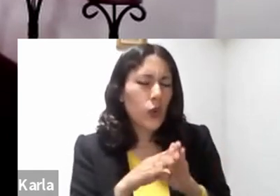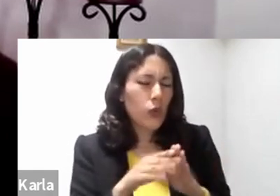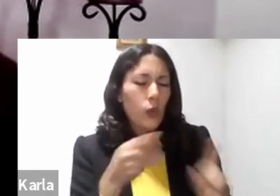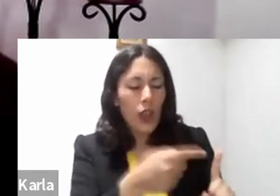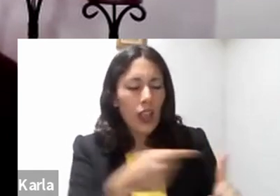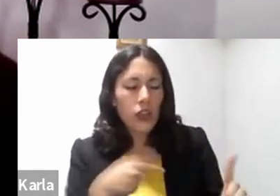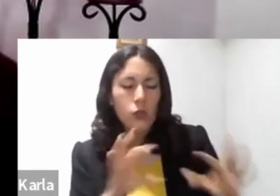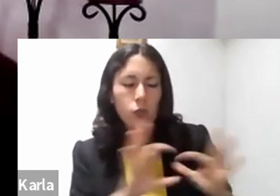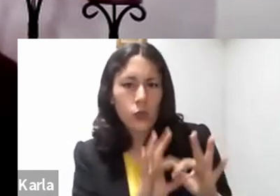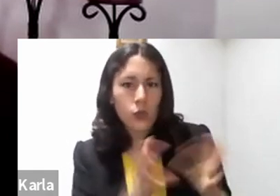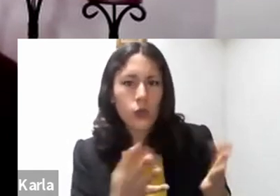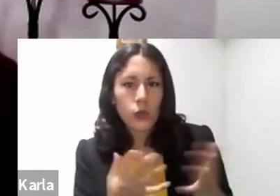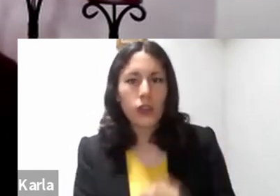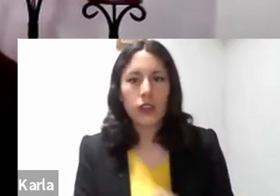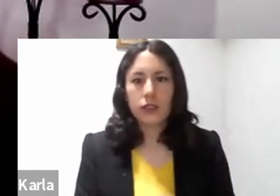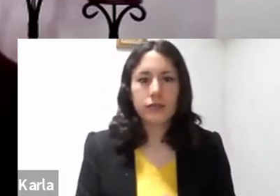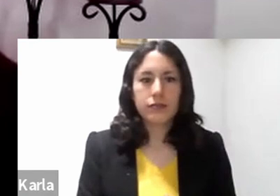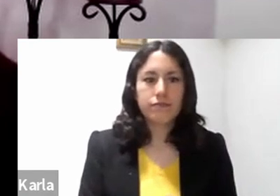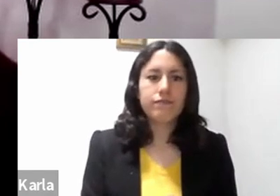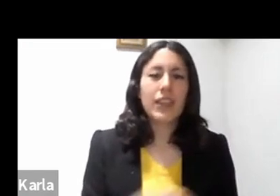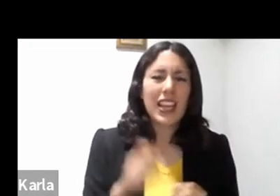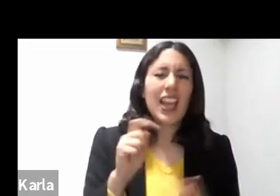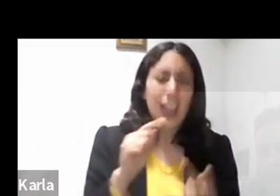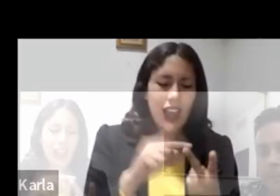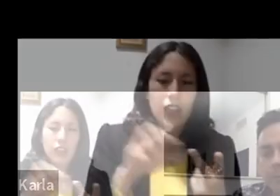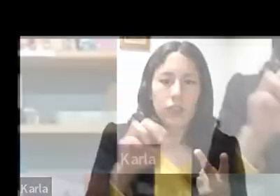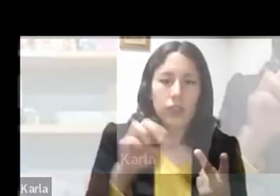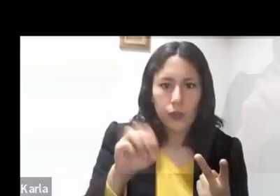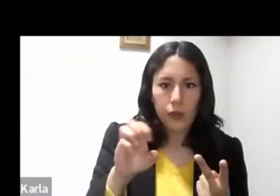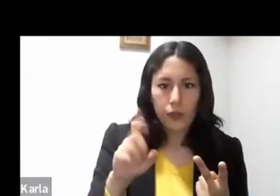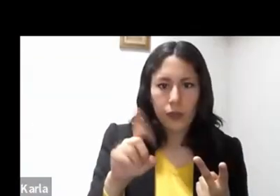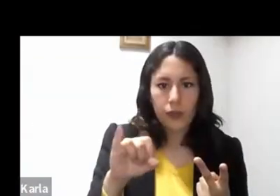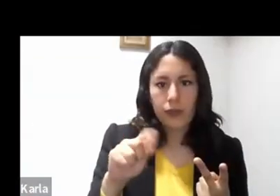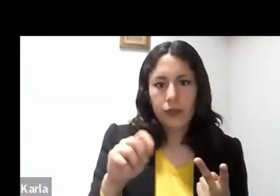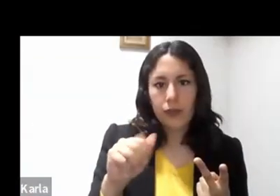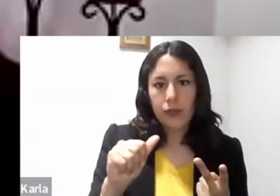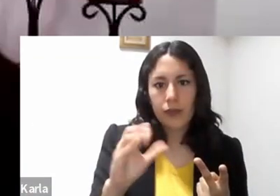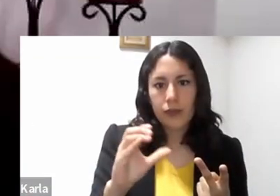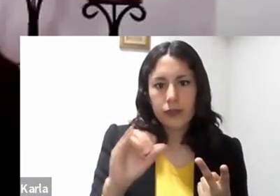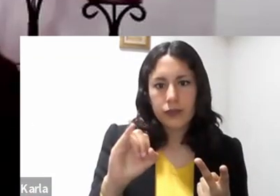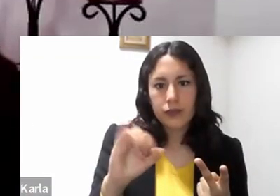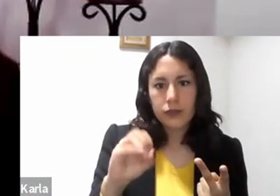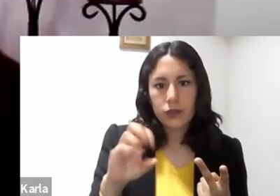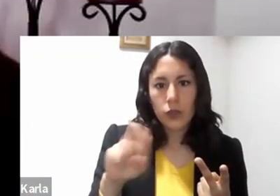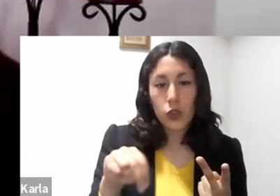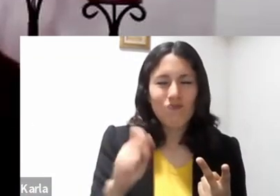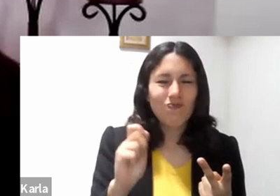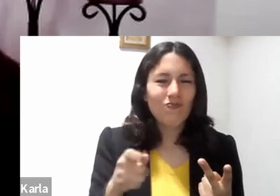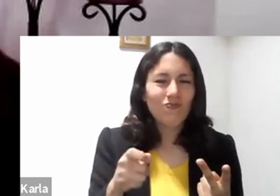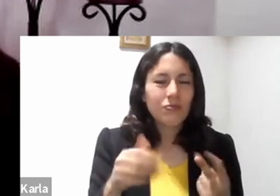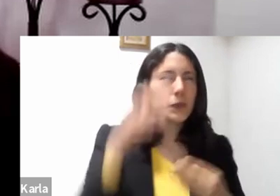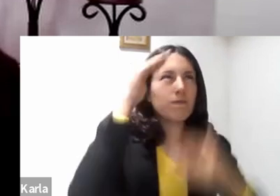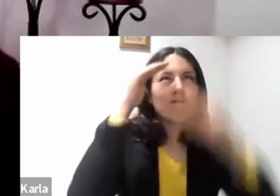la meditación es eso considerar a la escritura considerar ya nos dice y ver